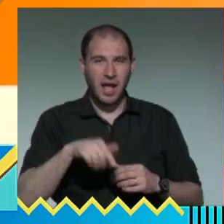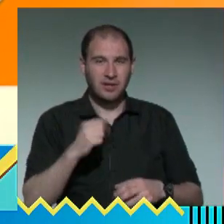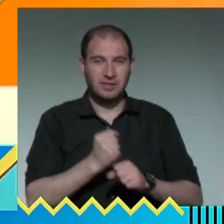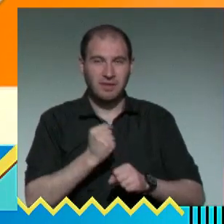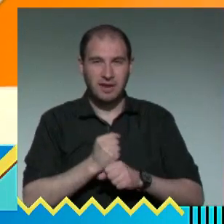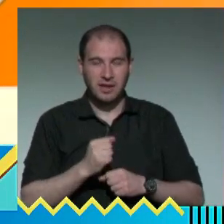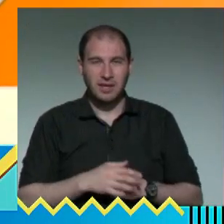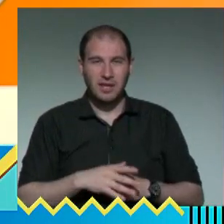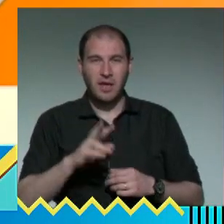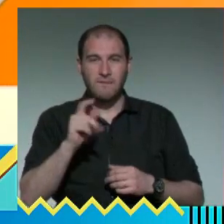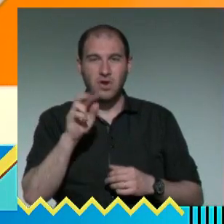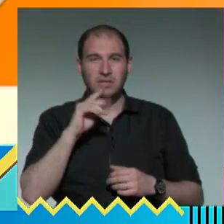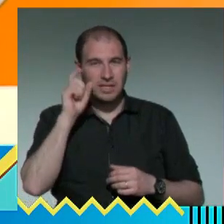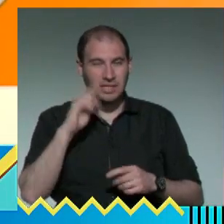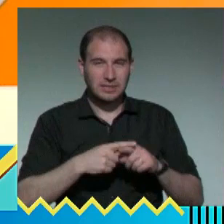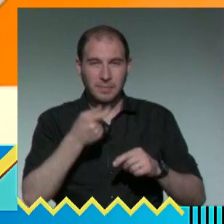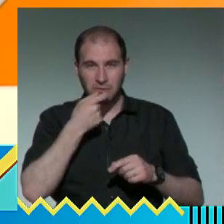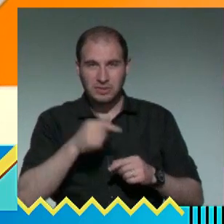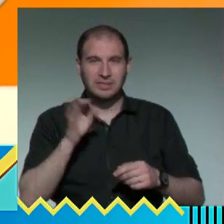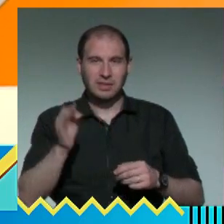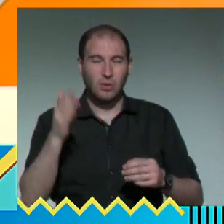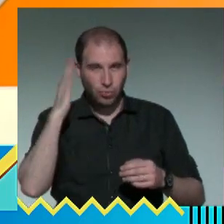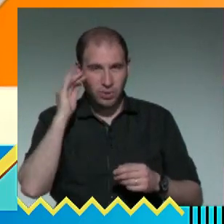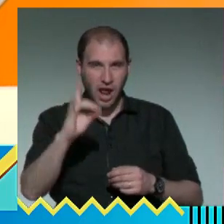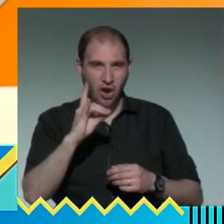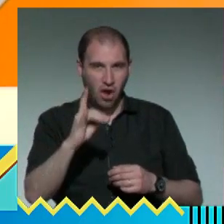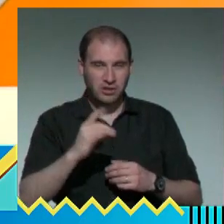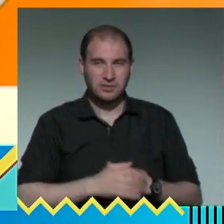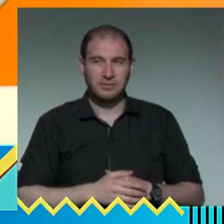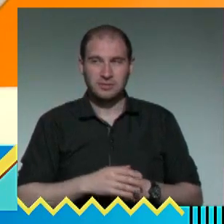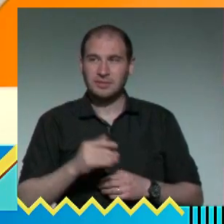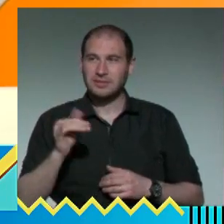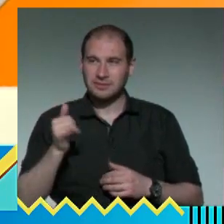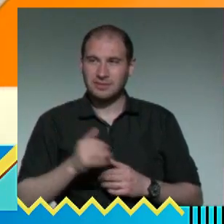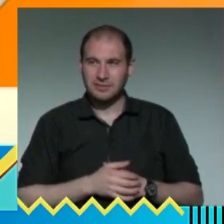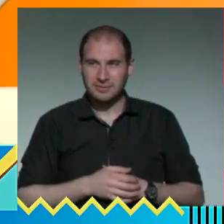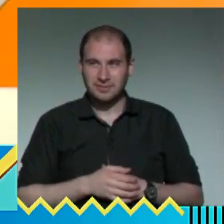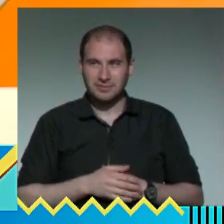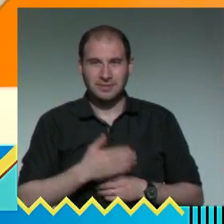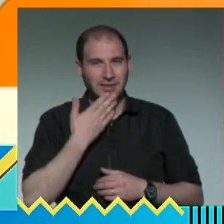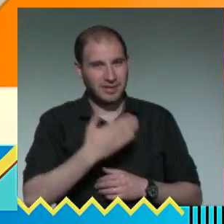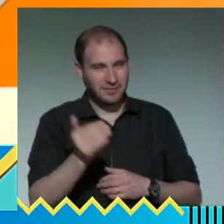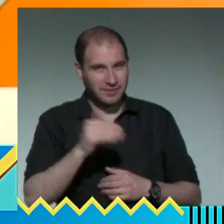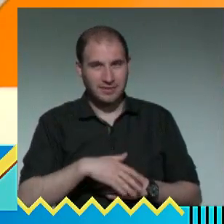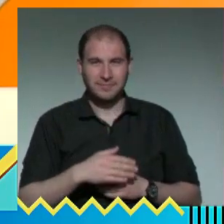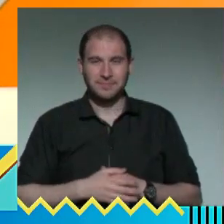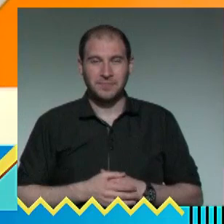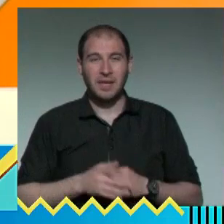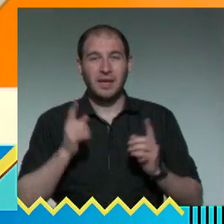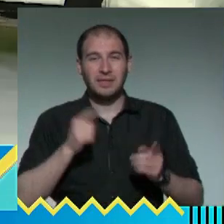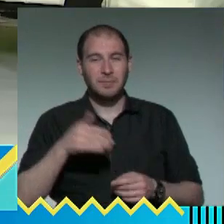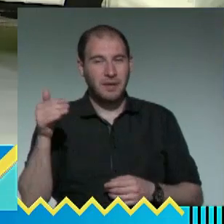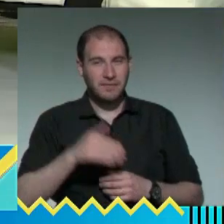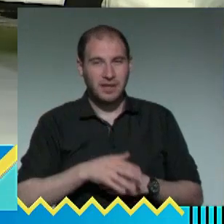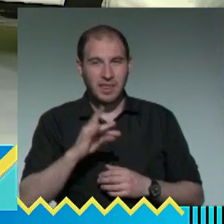trabaja en Vorterix Mendoza y es especialista en la cultura del rock, ¿podríamos decirlo? Podríamos decirlo. Gracias Ringo por estar presente. Por favor. Y también